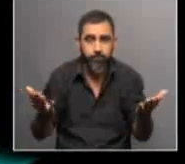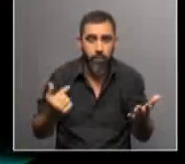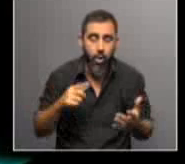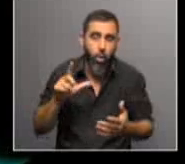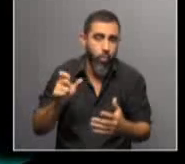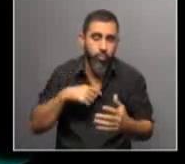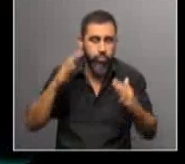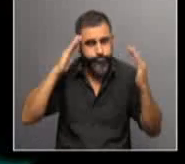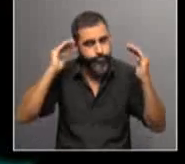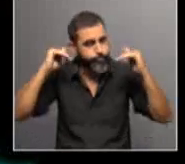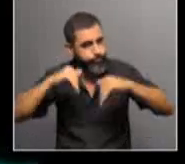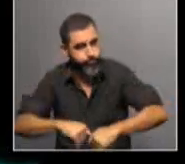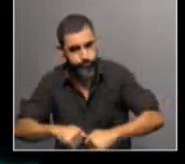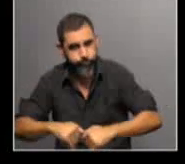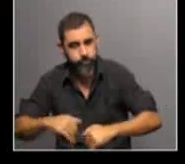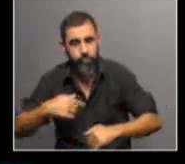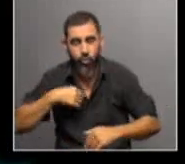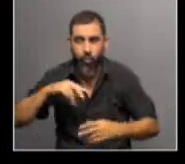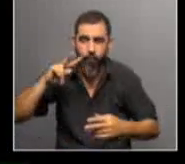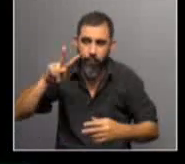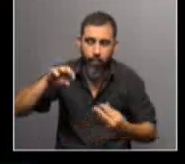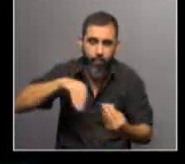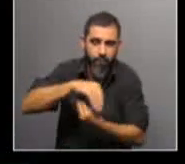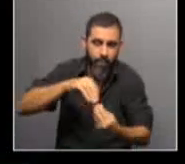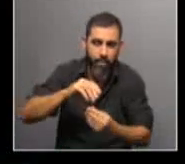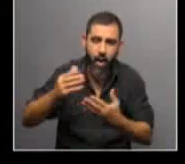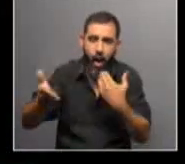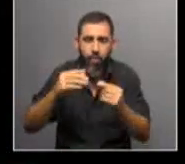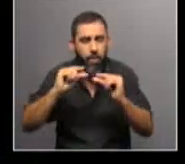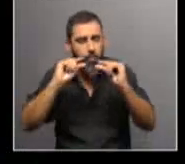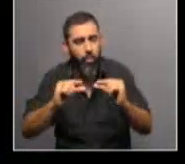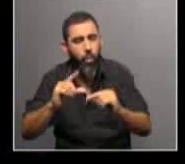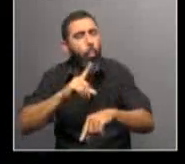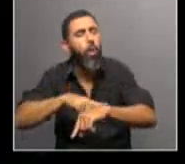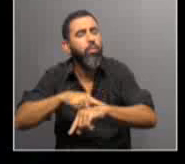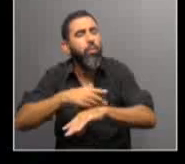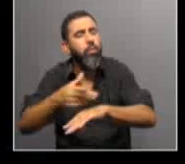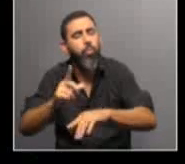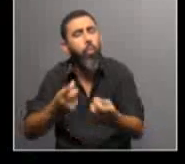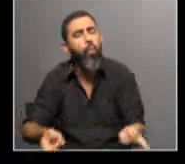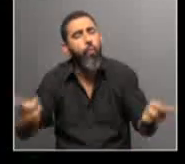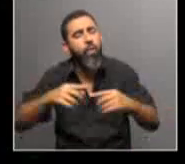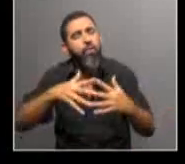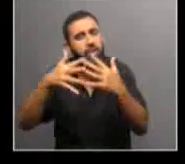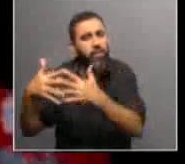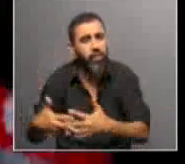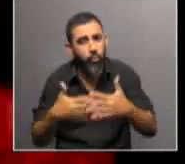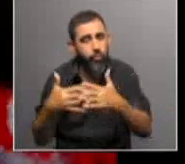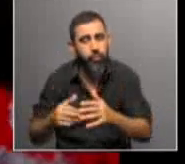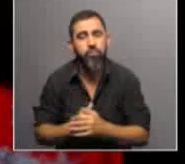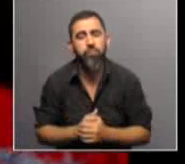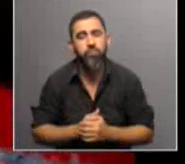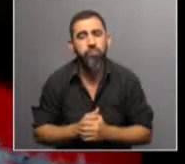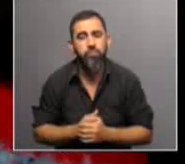un bajón. No vi mi familia, no hablé mucho con mi familia. ¿Cuánto tiempo estuviste sin volver a Estados Unidos? Cuando yo llego acá,